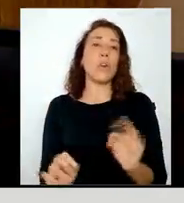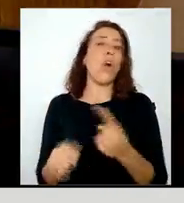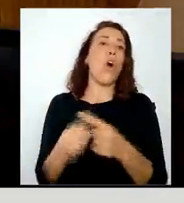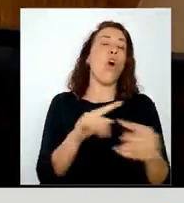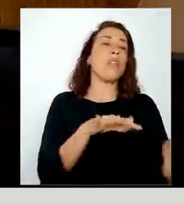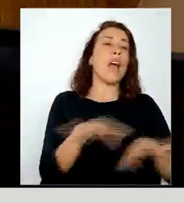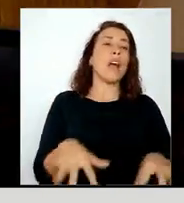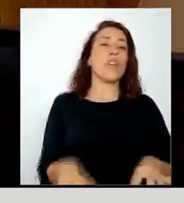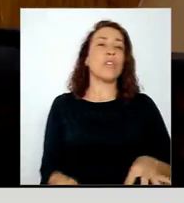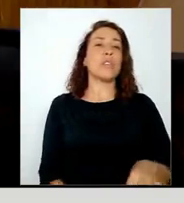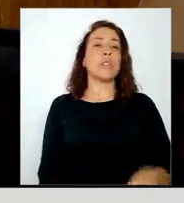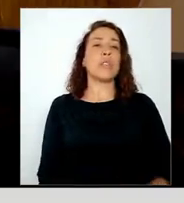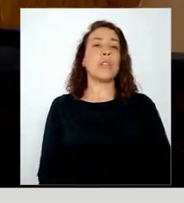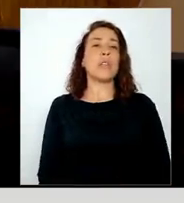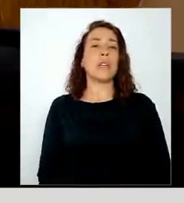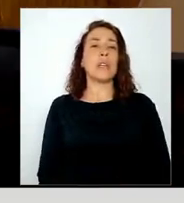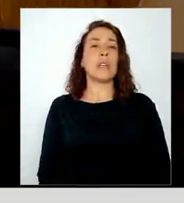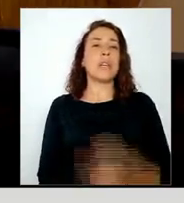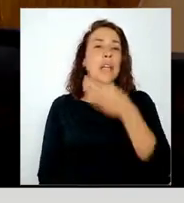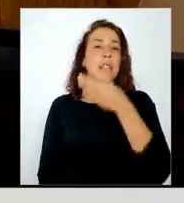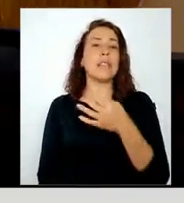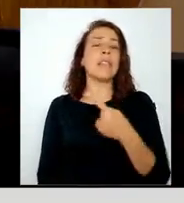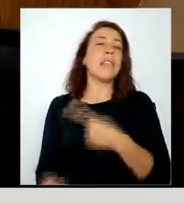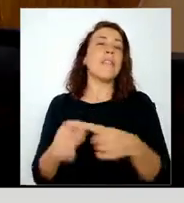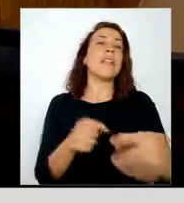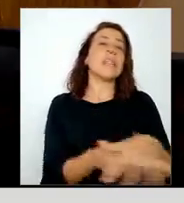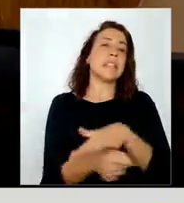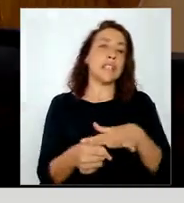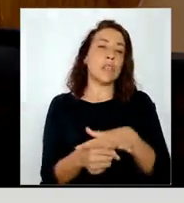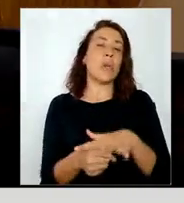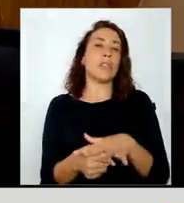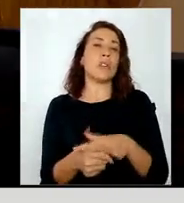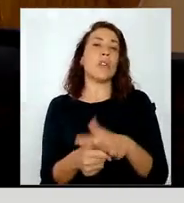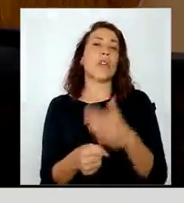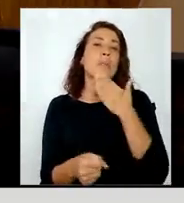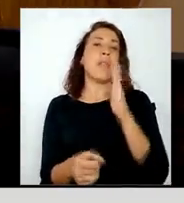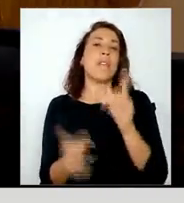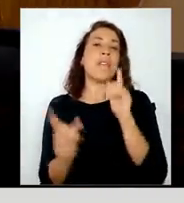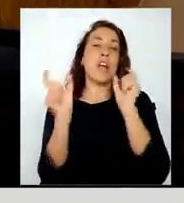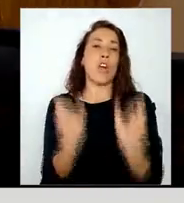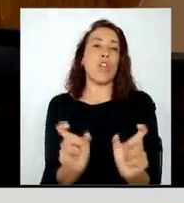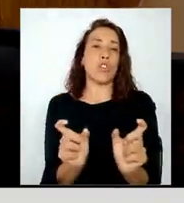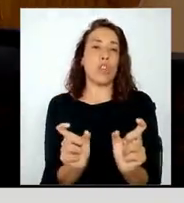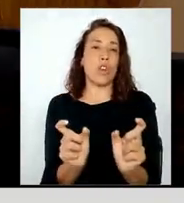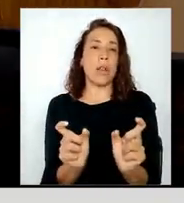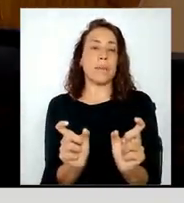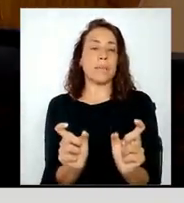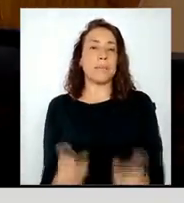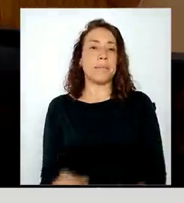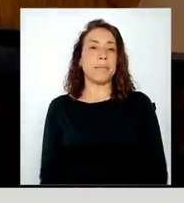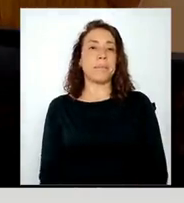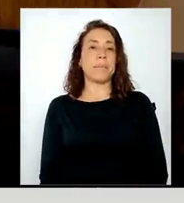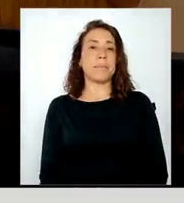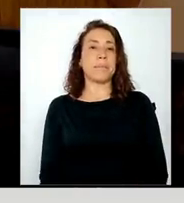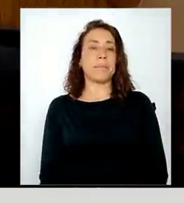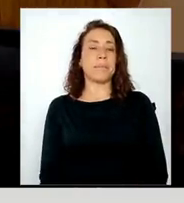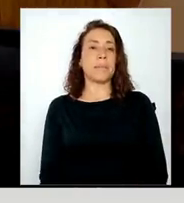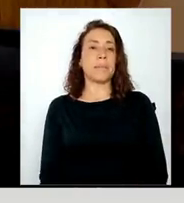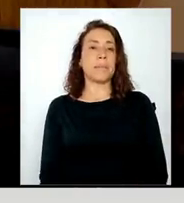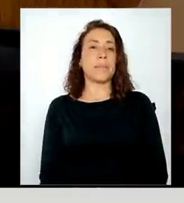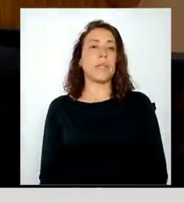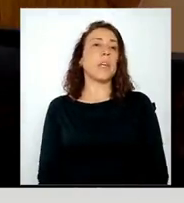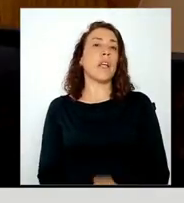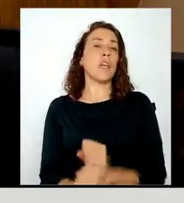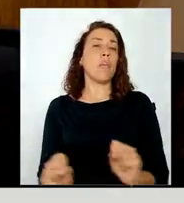establecido situaciones diversas que por supuesto también hay que regular que hay que atacar y que evidentemente no pueda haber espacio para la corrupción